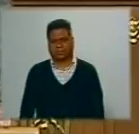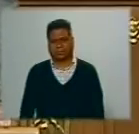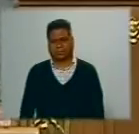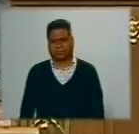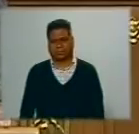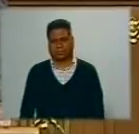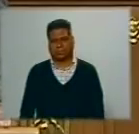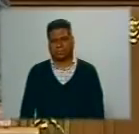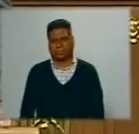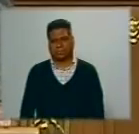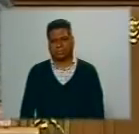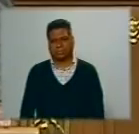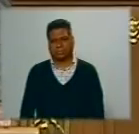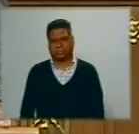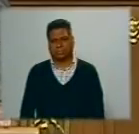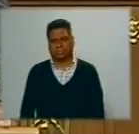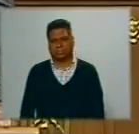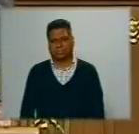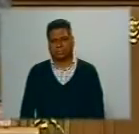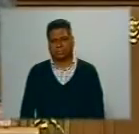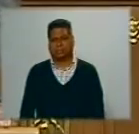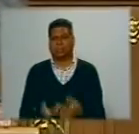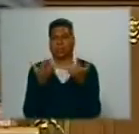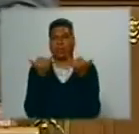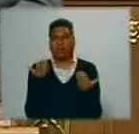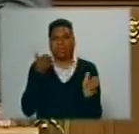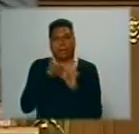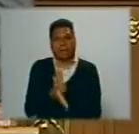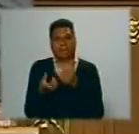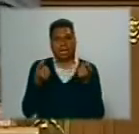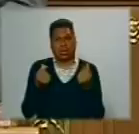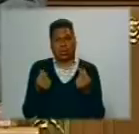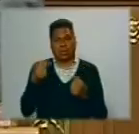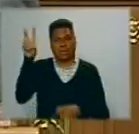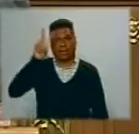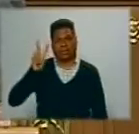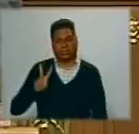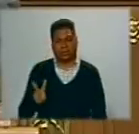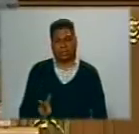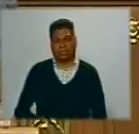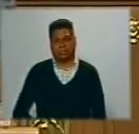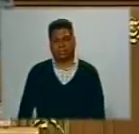cartelización presentes hoy en la economía venezolana.